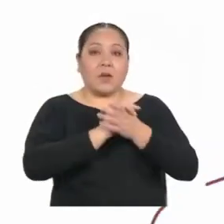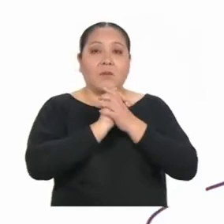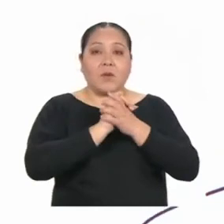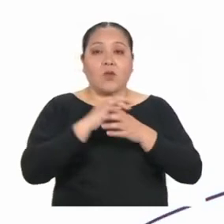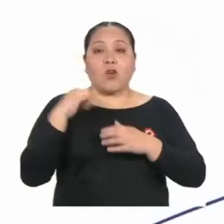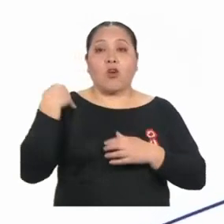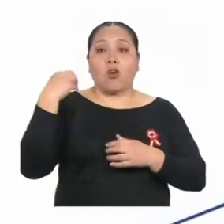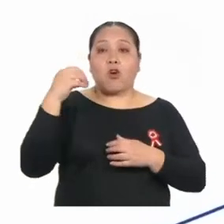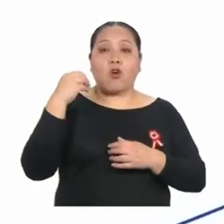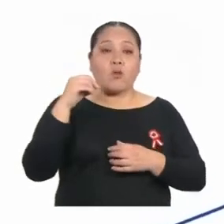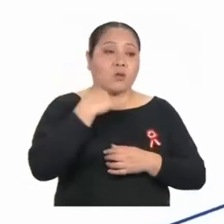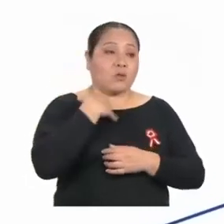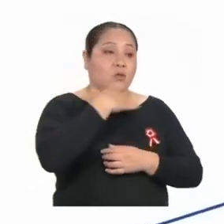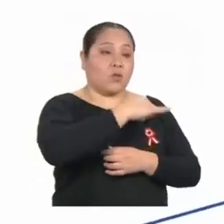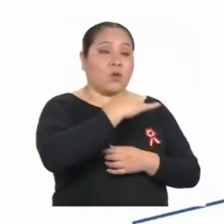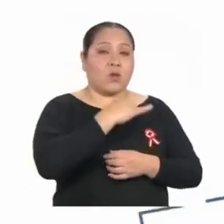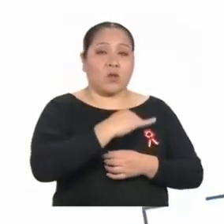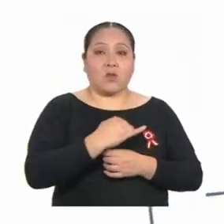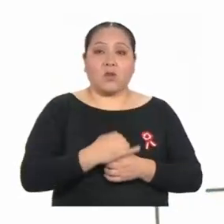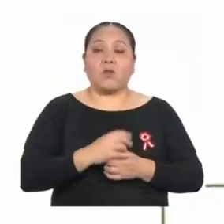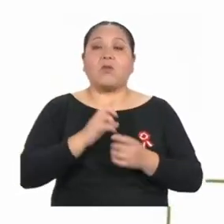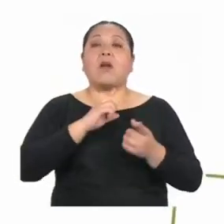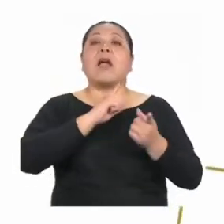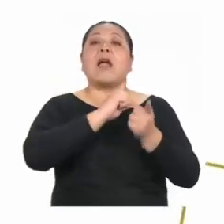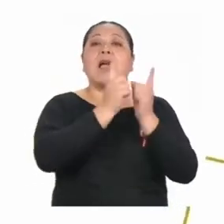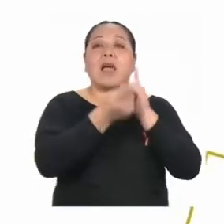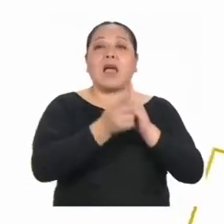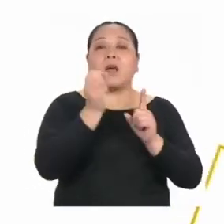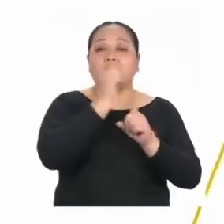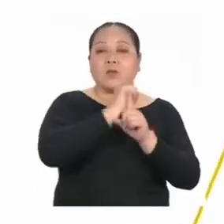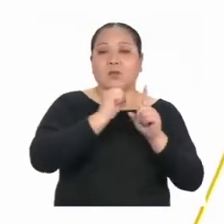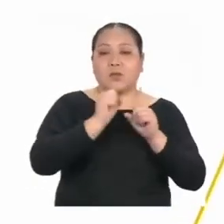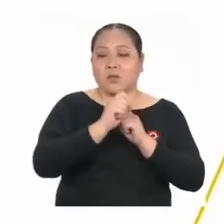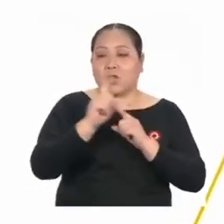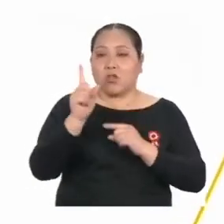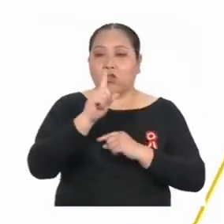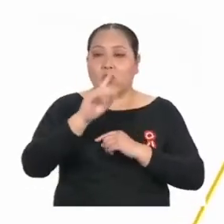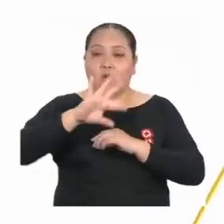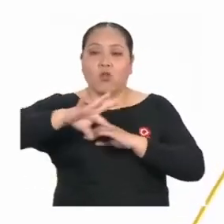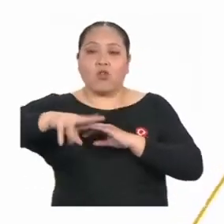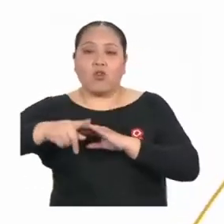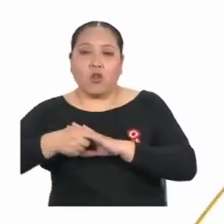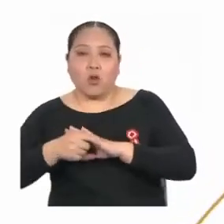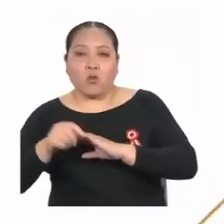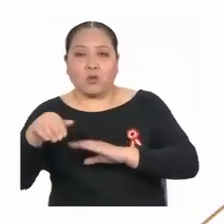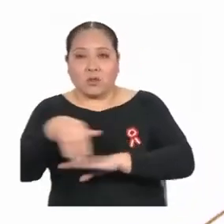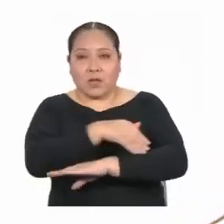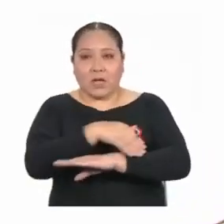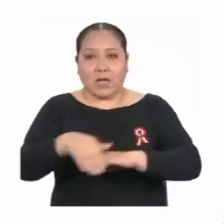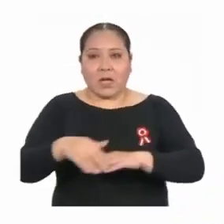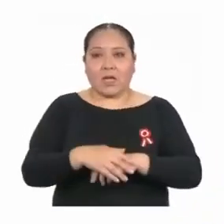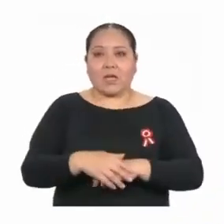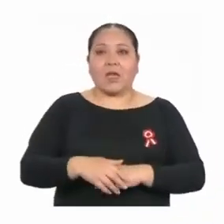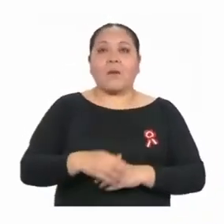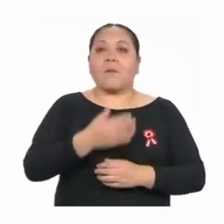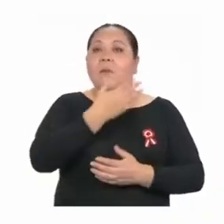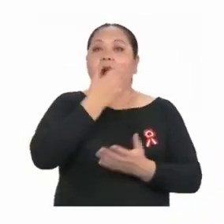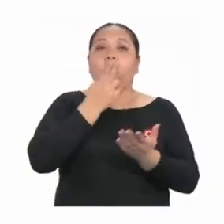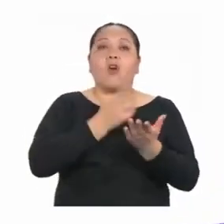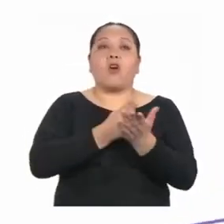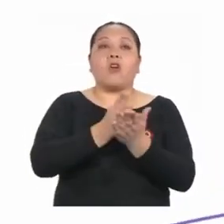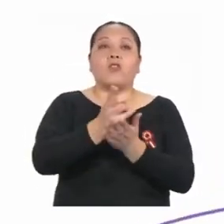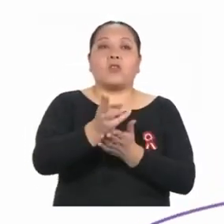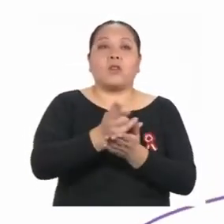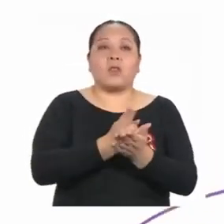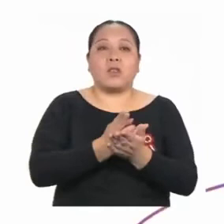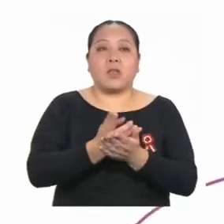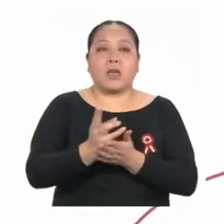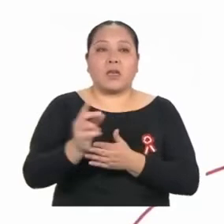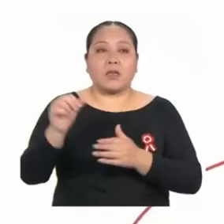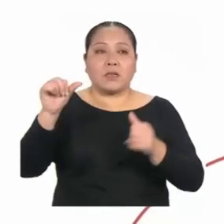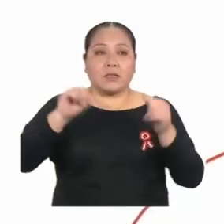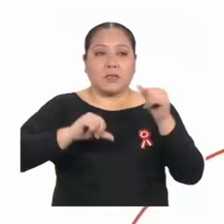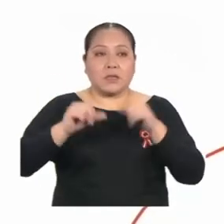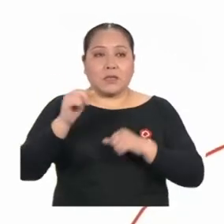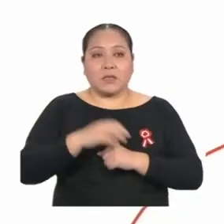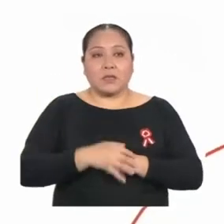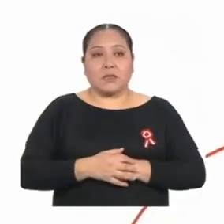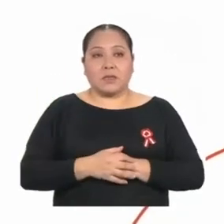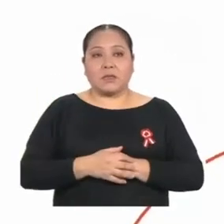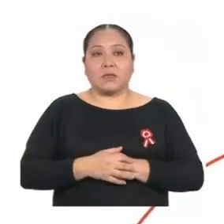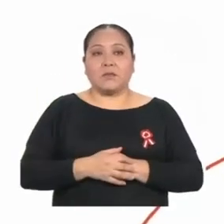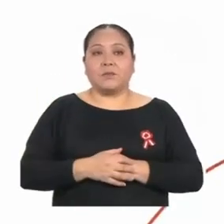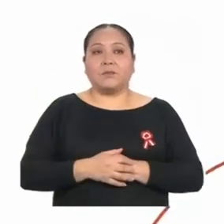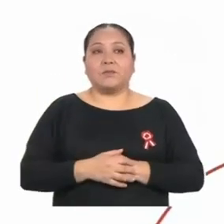habrá menos delincuencia en las calles y más honradez en los gobiernos, que la ciencia y la tecnología nos ayudarán a ser mejores ciudadanas